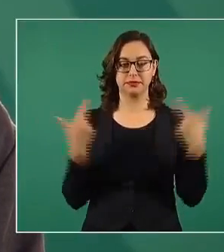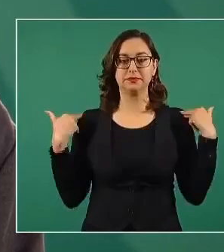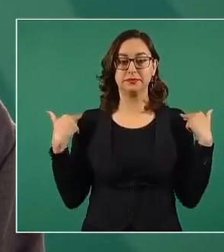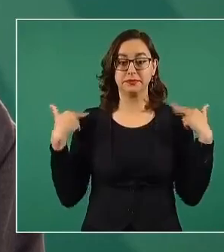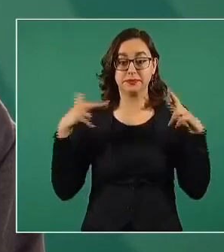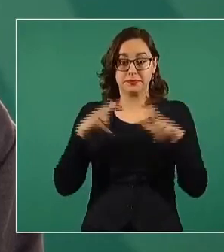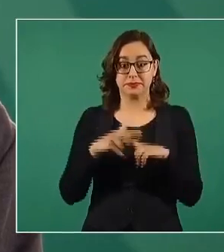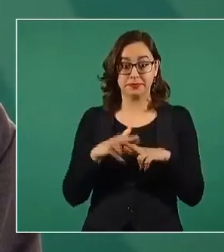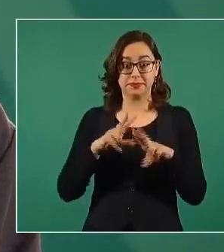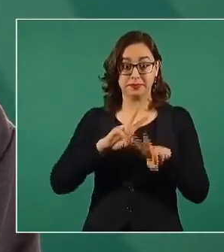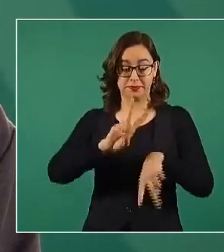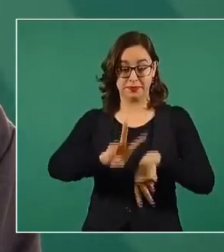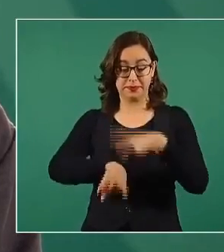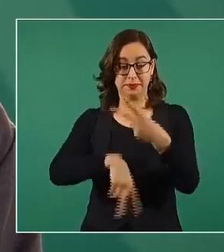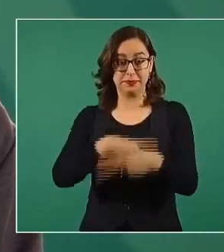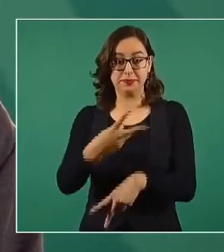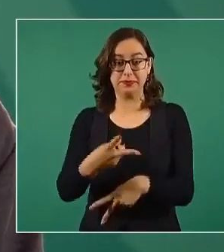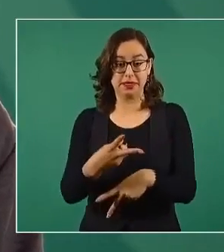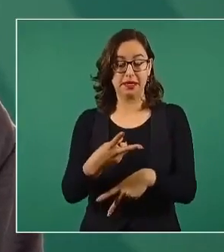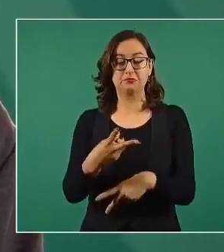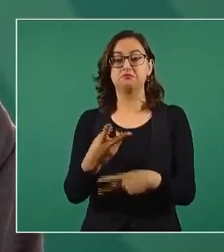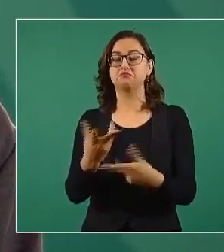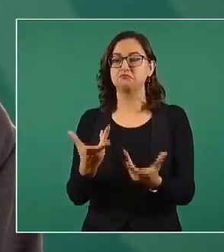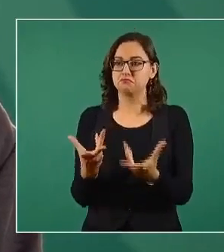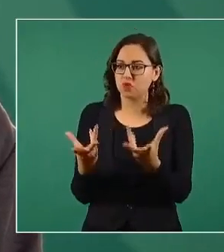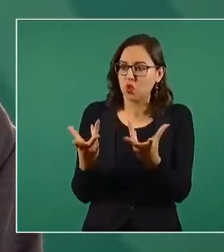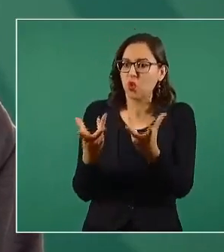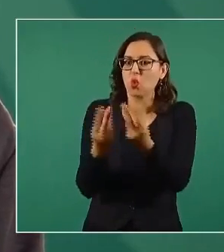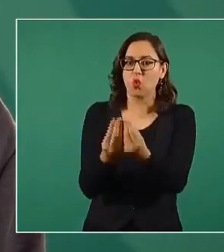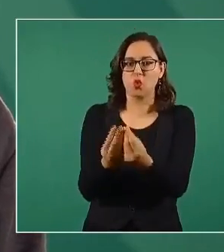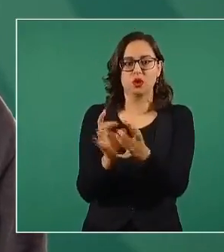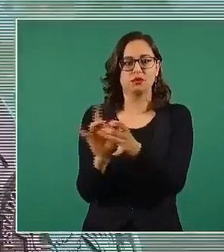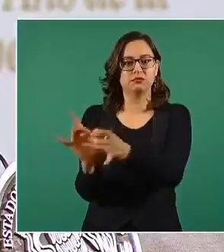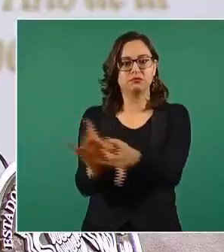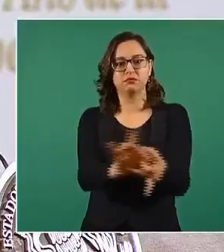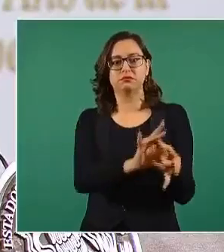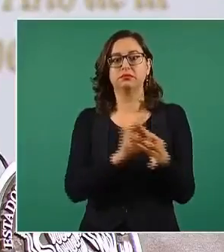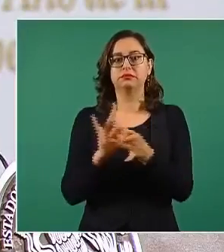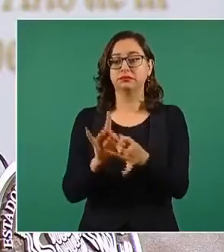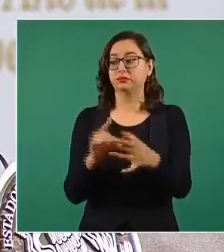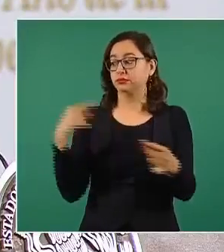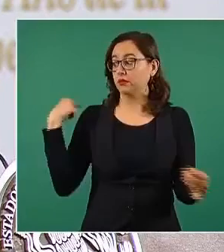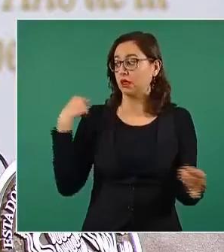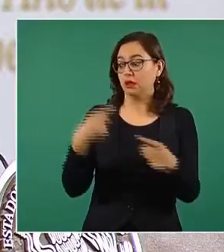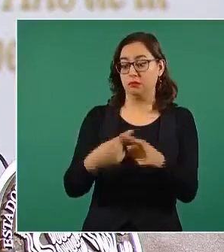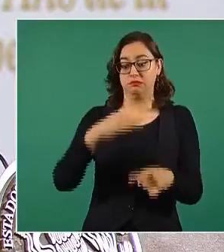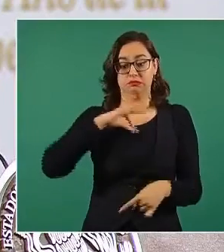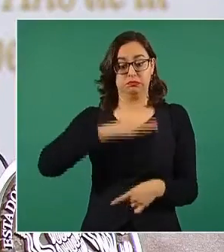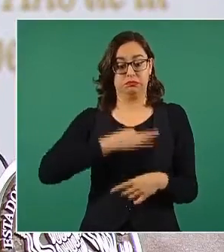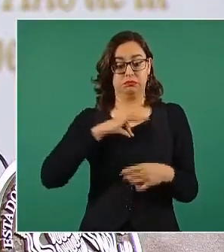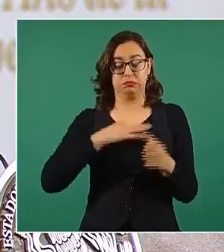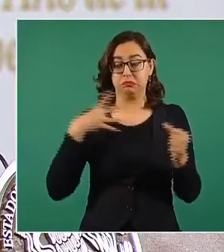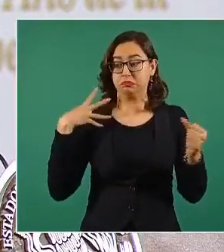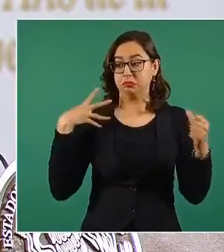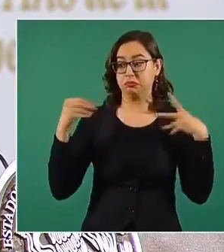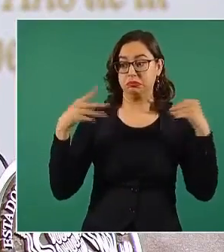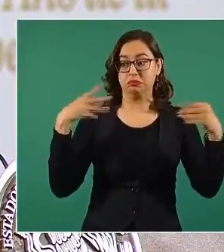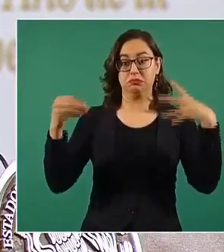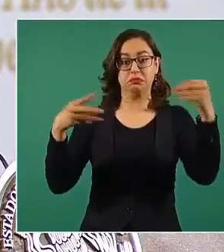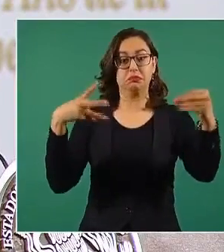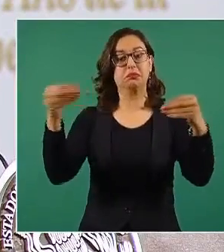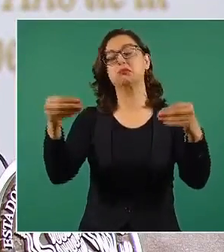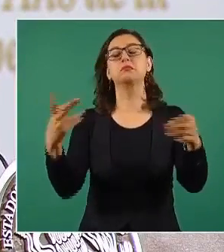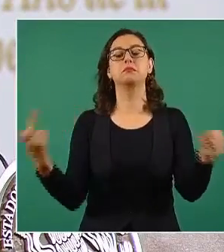ella. Durante la pandemia hemos tenido la ventaja de tener al